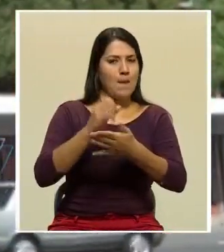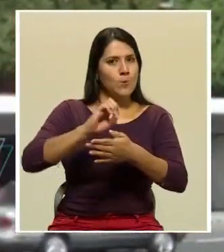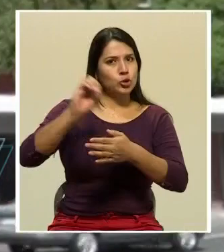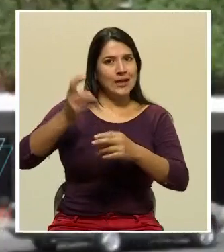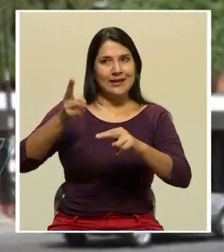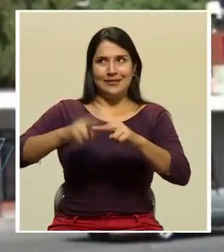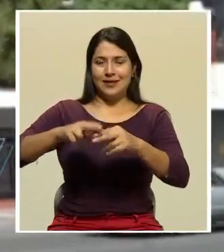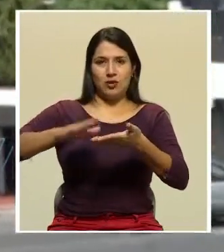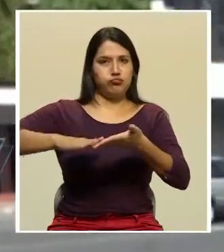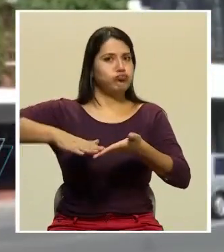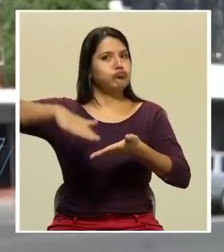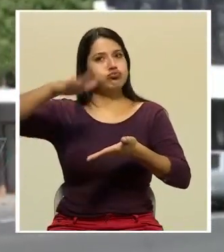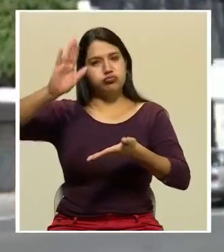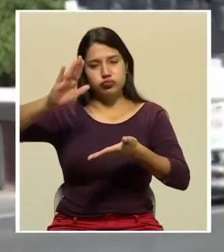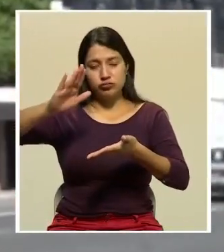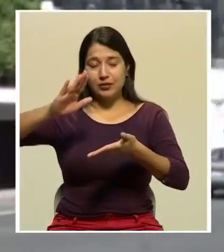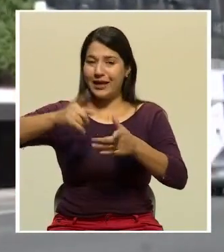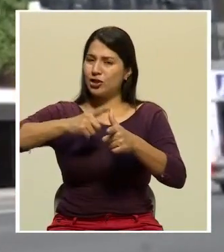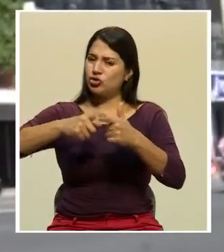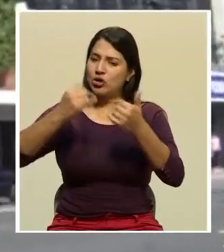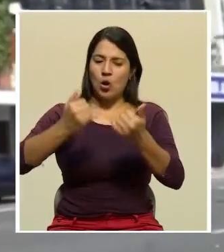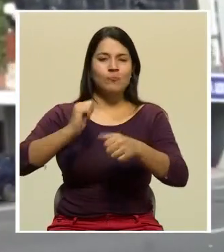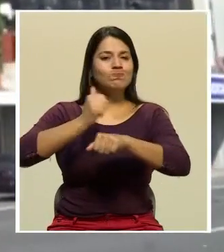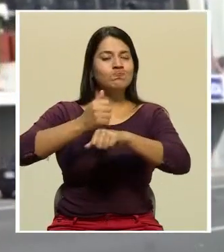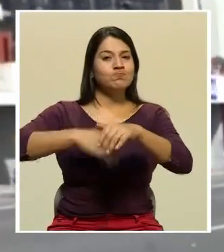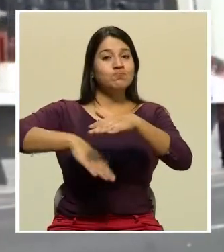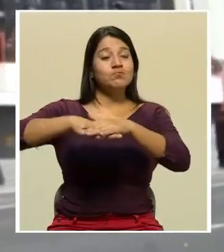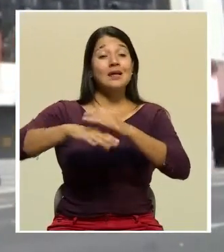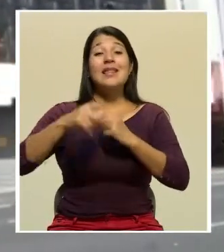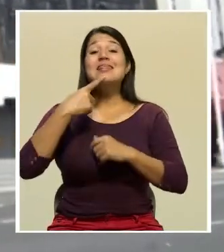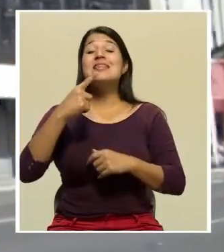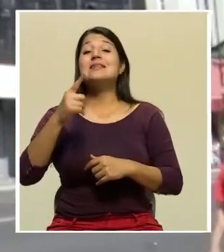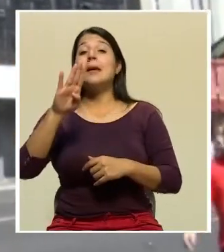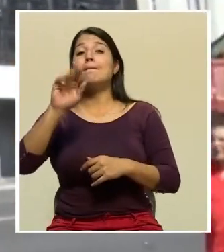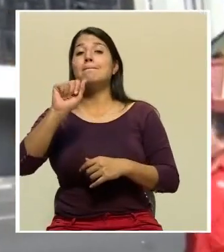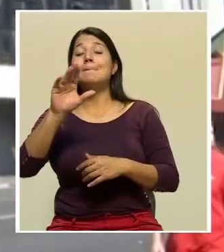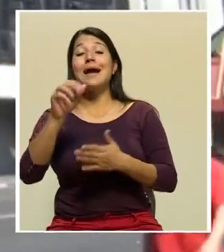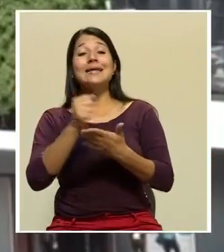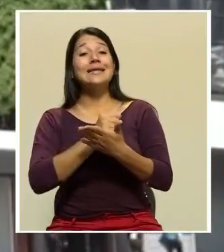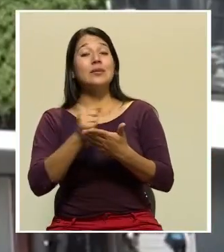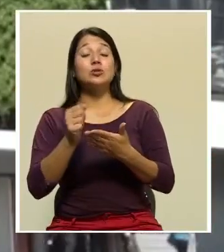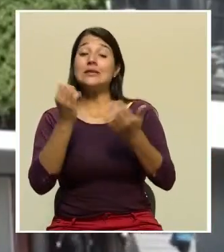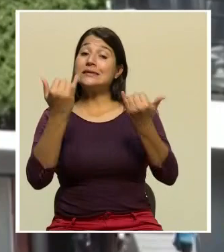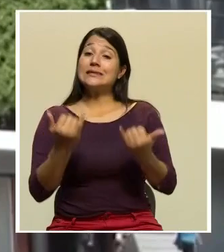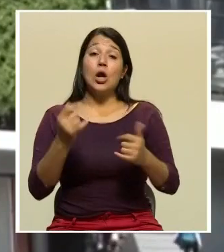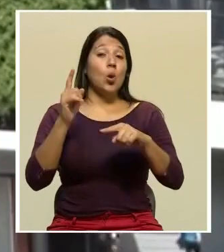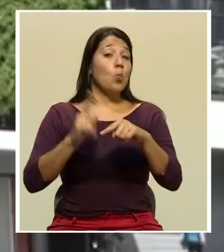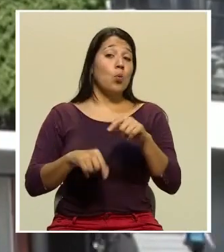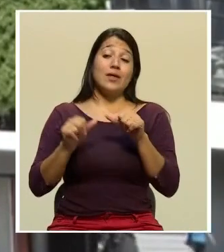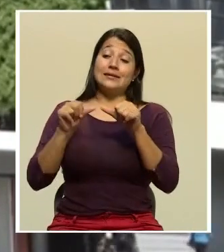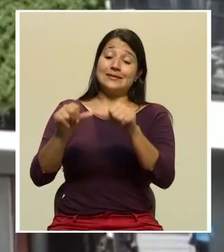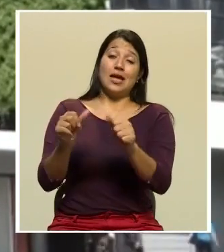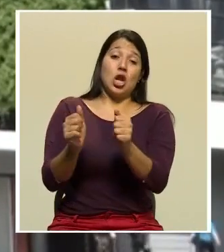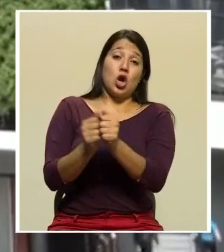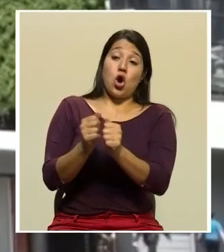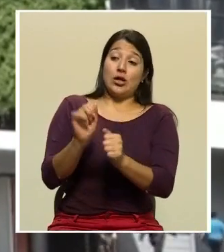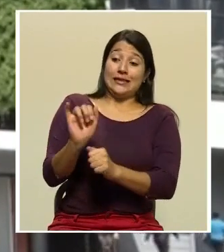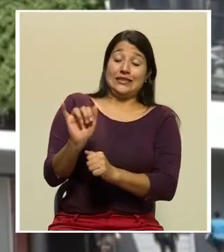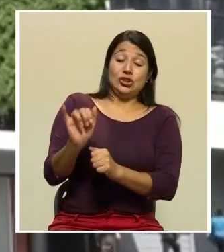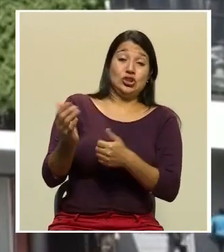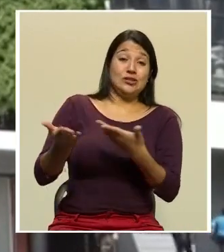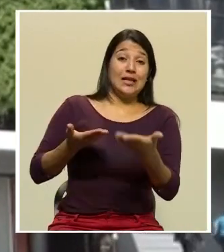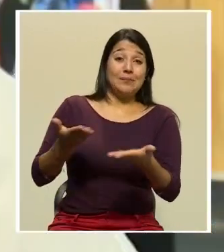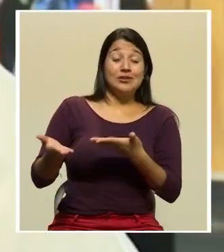Tras la aprobación de esta ley, Bacredomatic alega que los cambios se dan debido a que ya no es rentable mantener estos servicios a sus antiguos